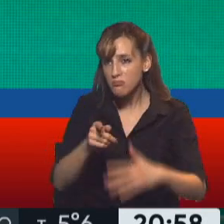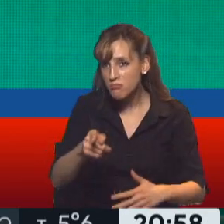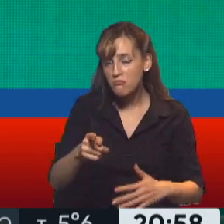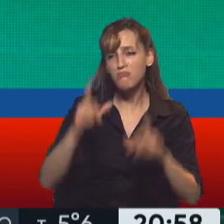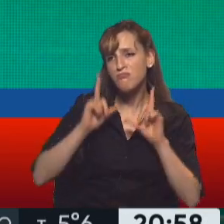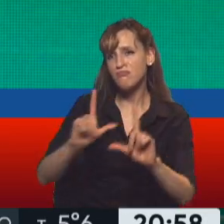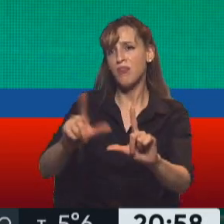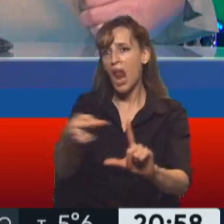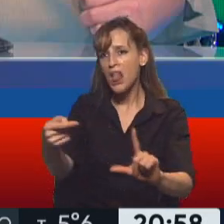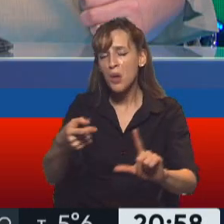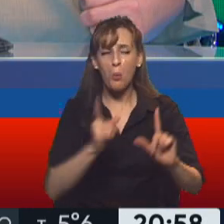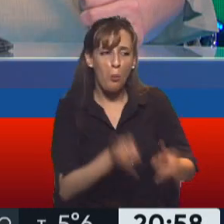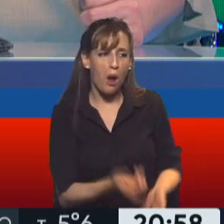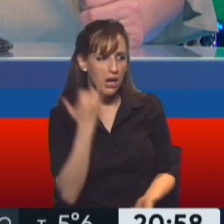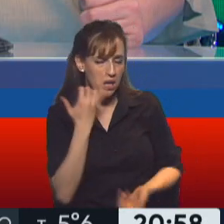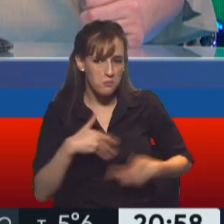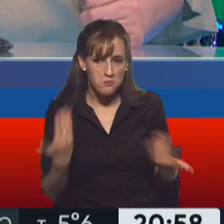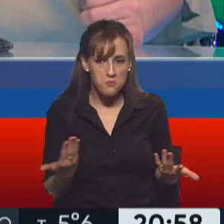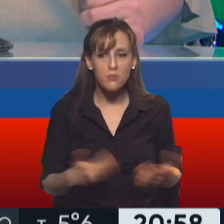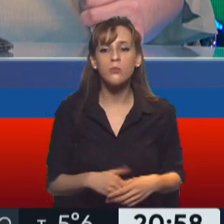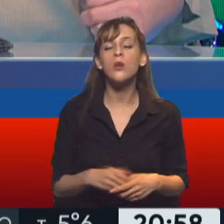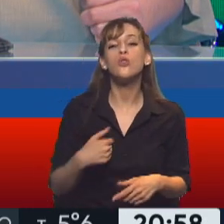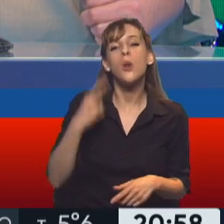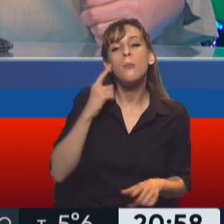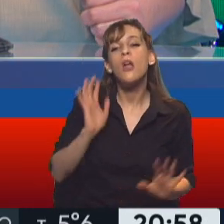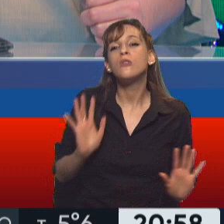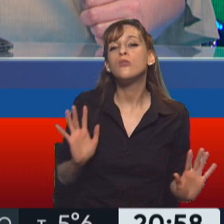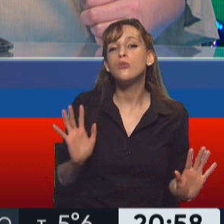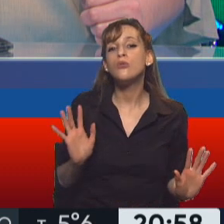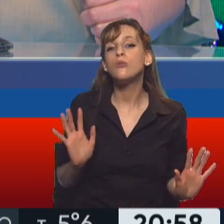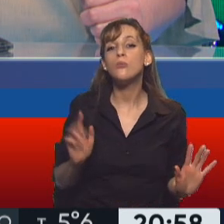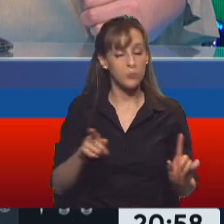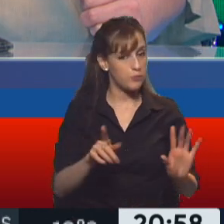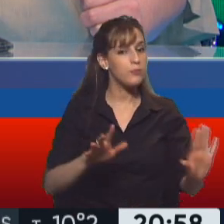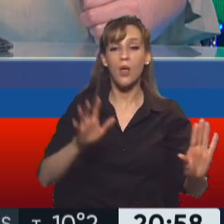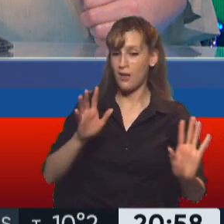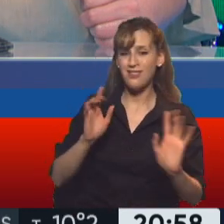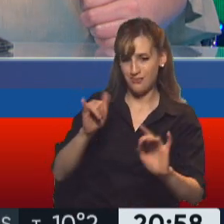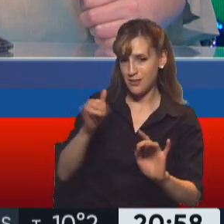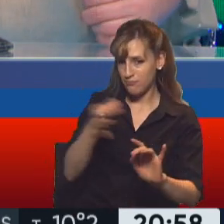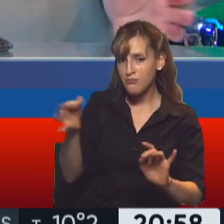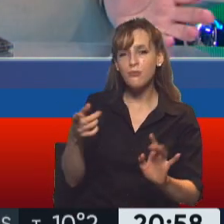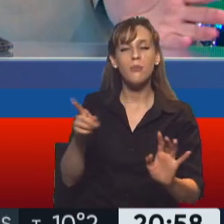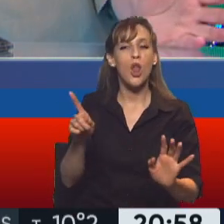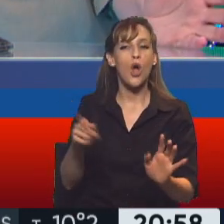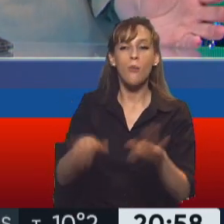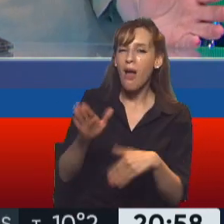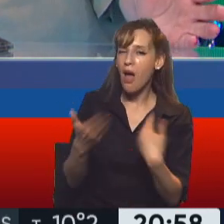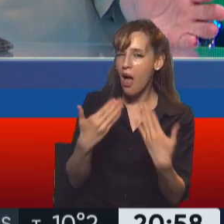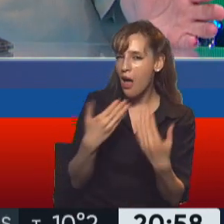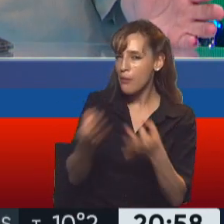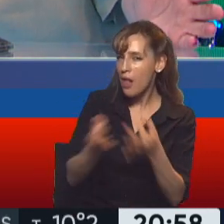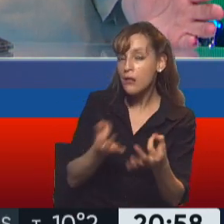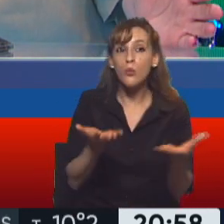Gil lado. Gil Carbó, mira, ley yo creo de que medios. El problema es que ese lo mismo vamos a desprestigio. Solucionar hablando. Está bien. Simplemente hablando. No, bueno, no. Sí. A ver,